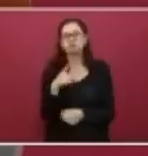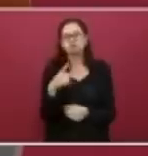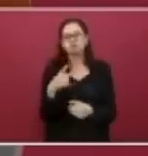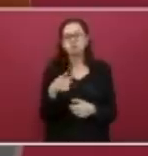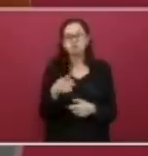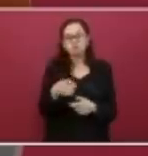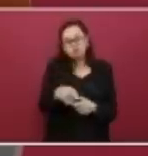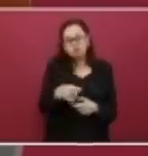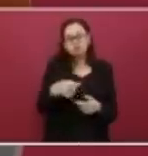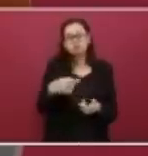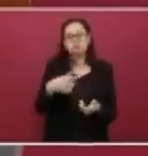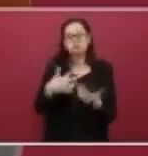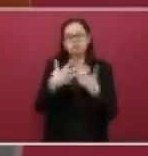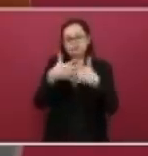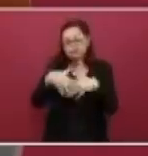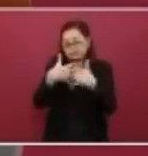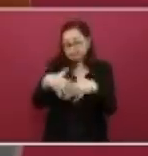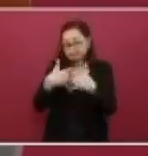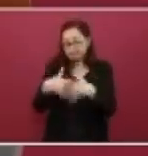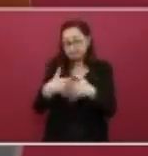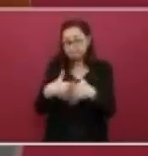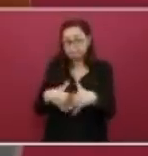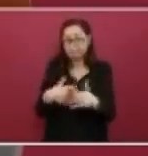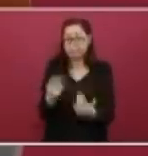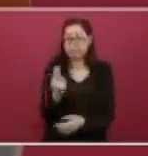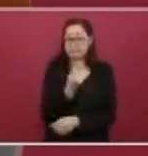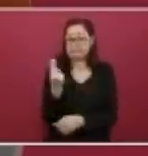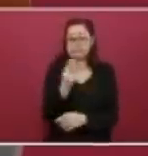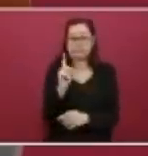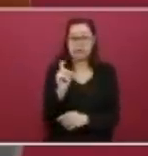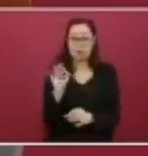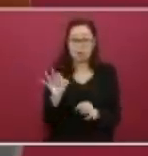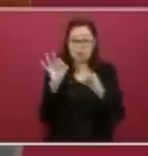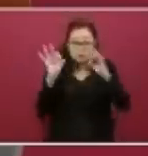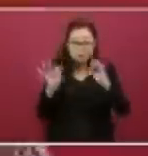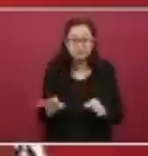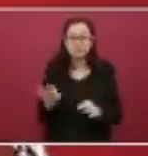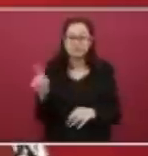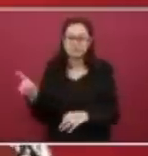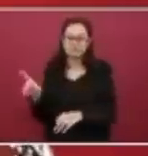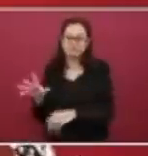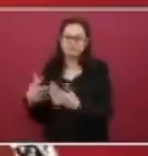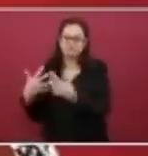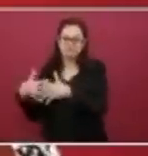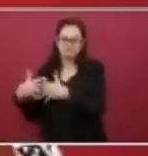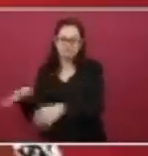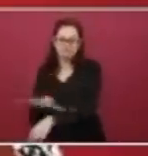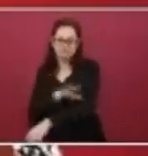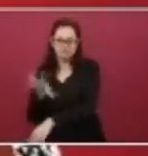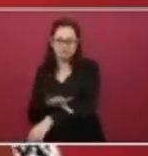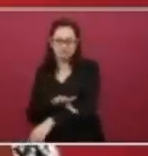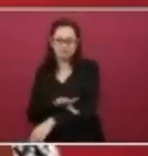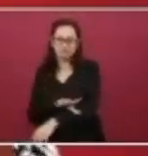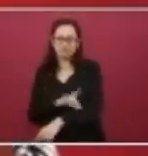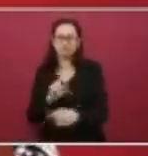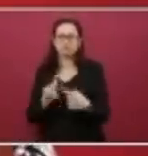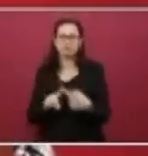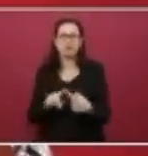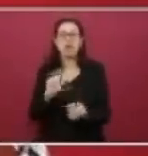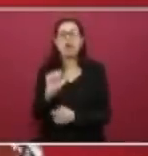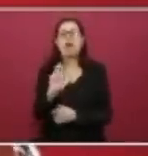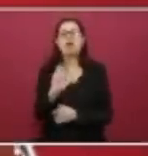tan de que requiere agua de muy alta calidad como es la termoeléctrica por eso se le da un tratamiento que se llama